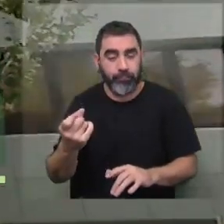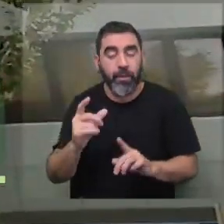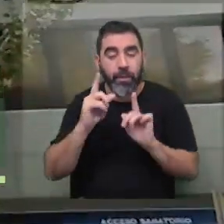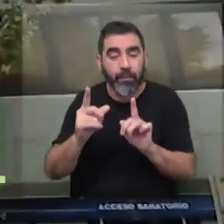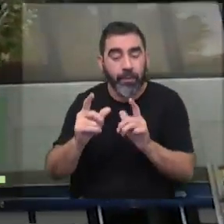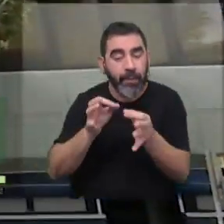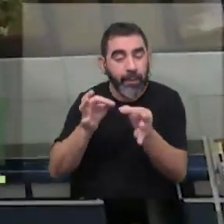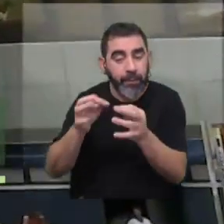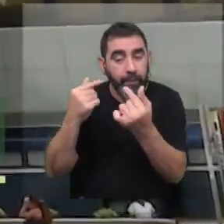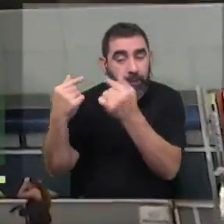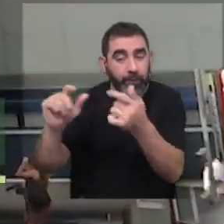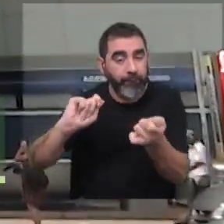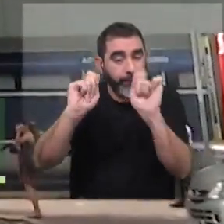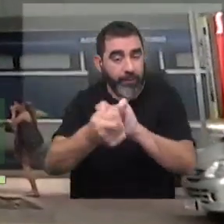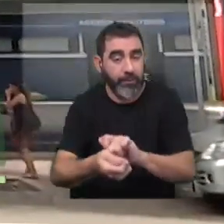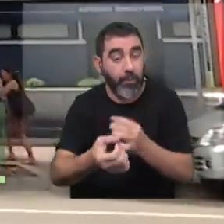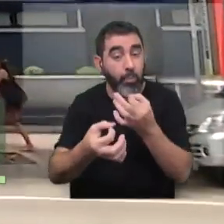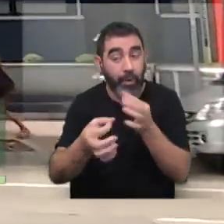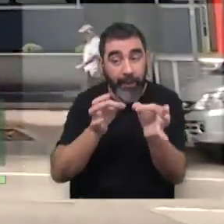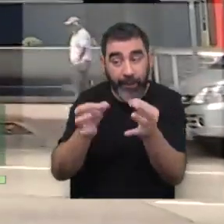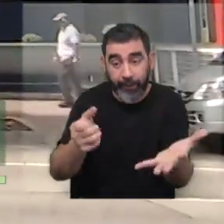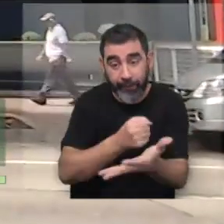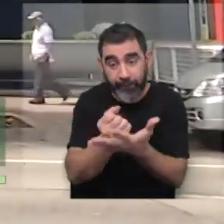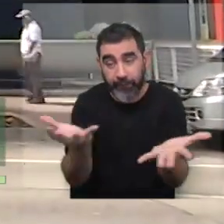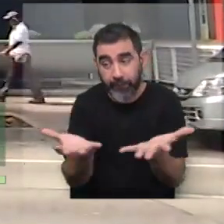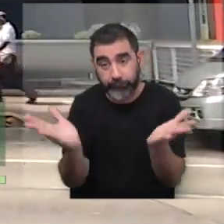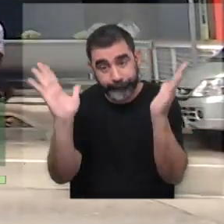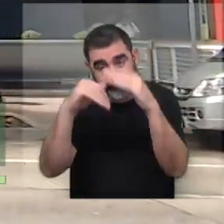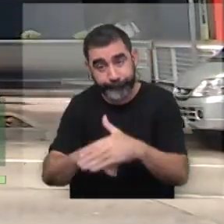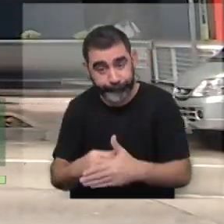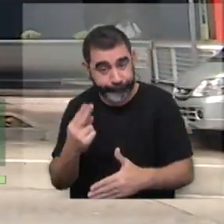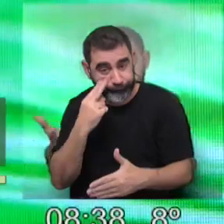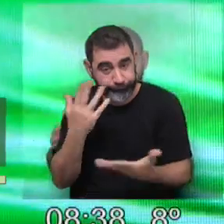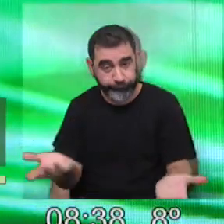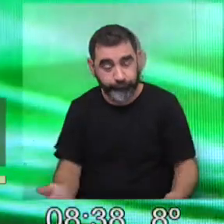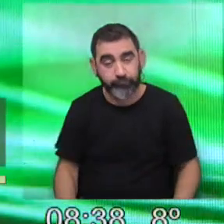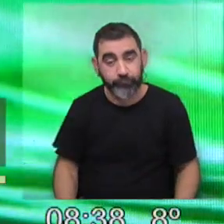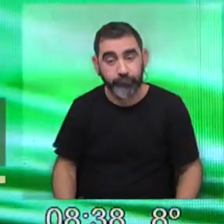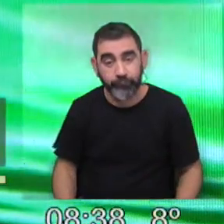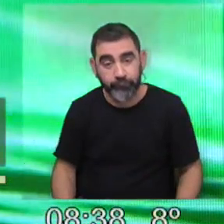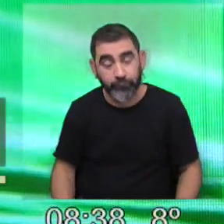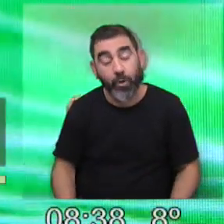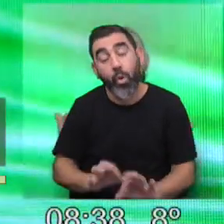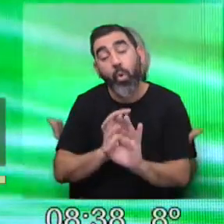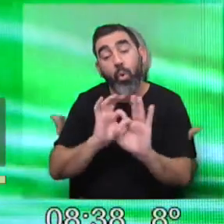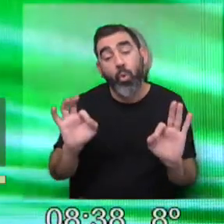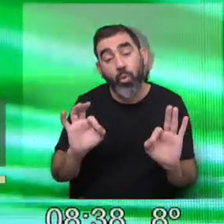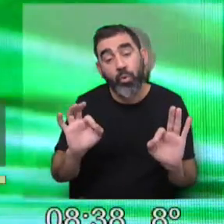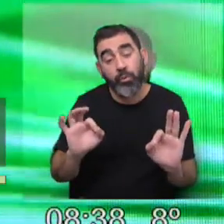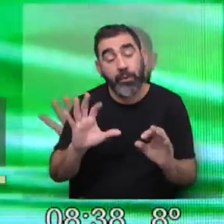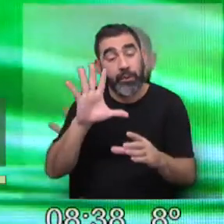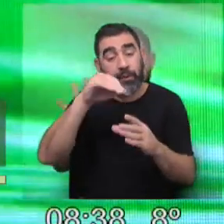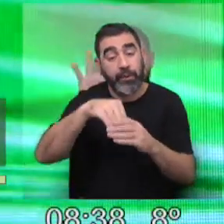haber una estrategia distinta porque la estrategia que hubo hasta ahora nos condujo a esta situación porque si no de lo contrario la